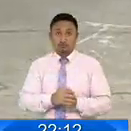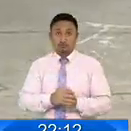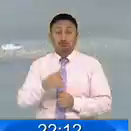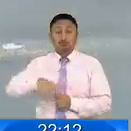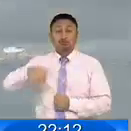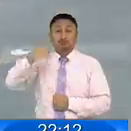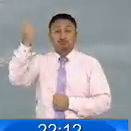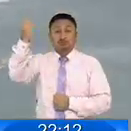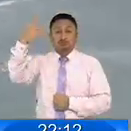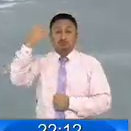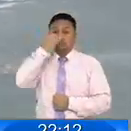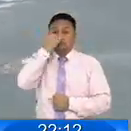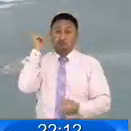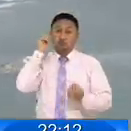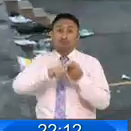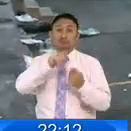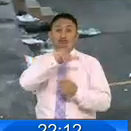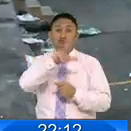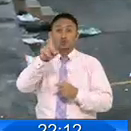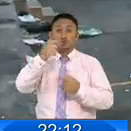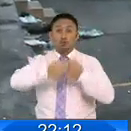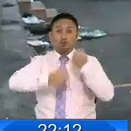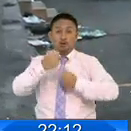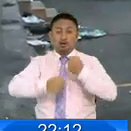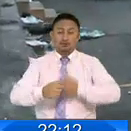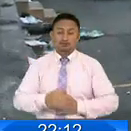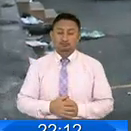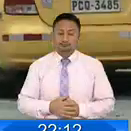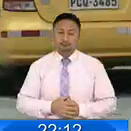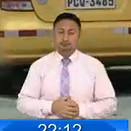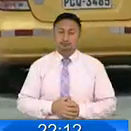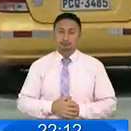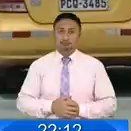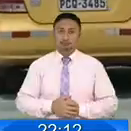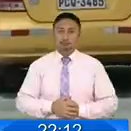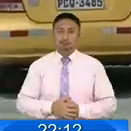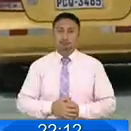medida hasta el 31 de mayo. Informó Priscila Cadena.